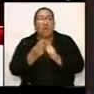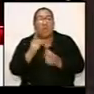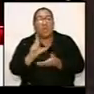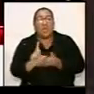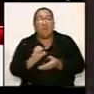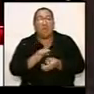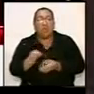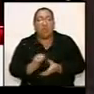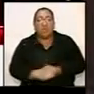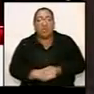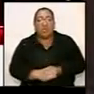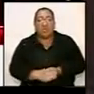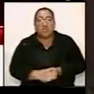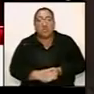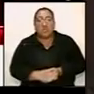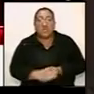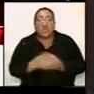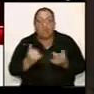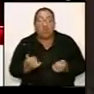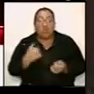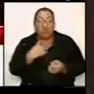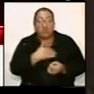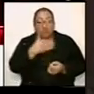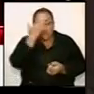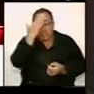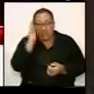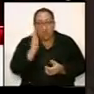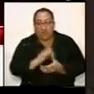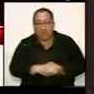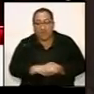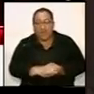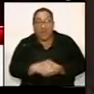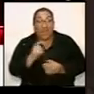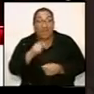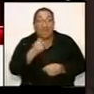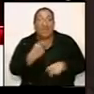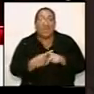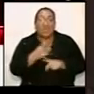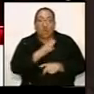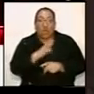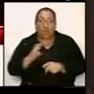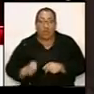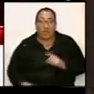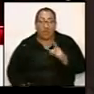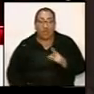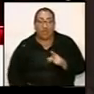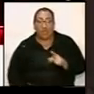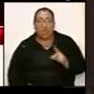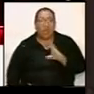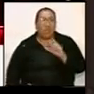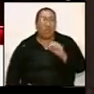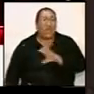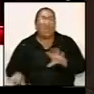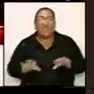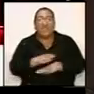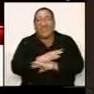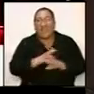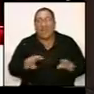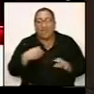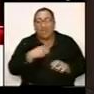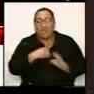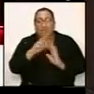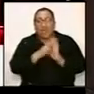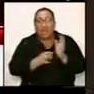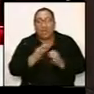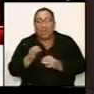Lima Provincia? Si hoy sabemos que este ex gobernador no ha hecho nada por nuestra